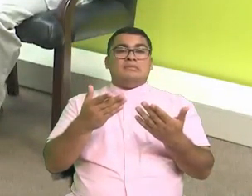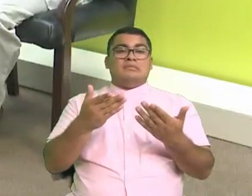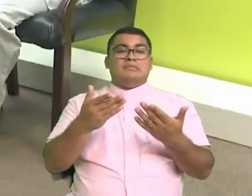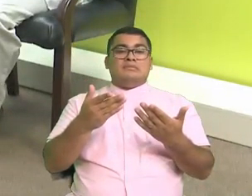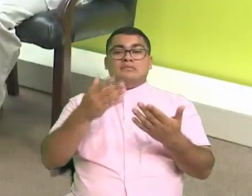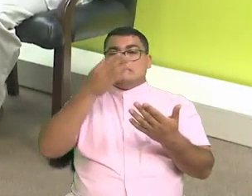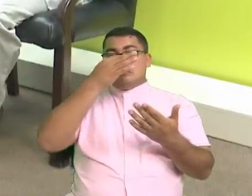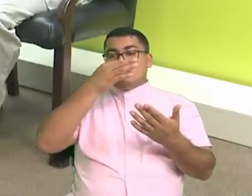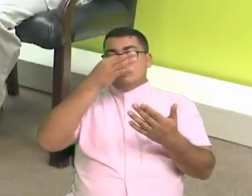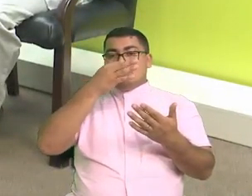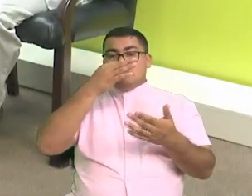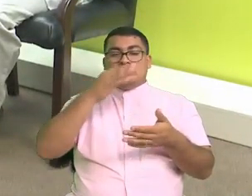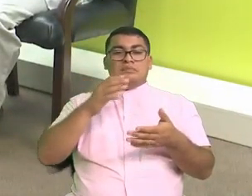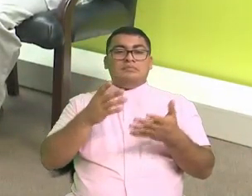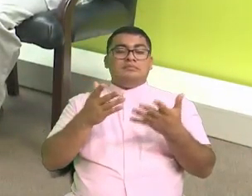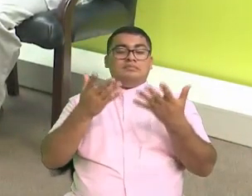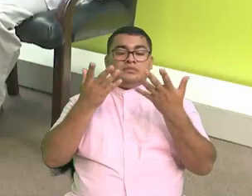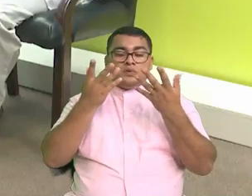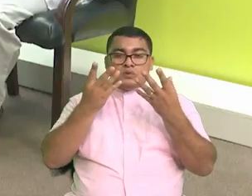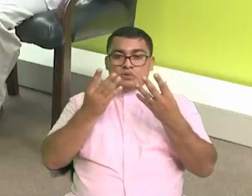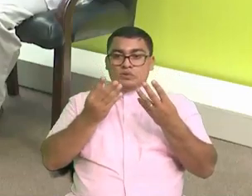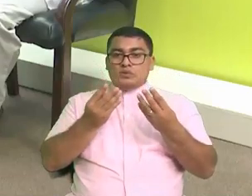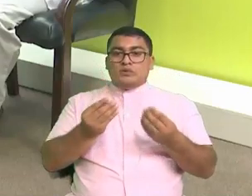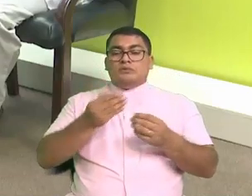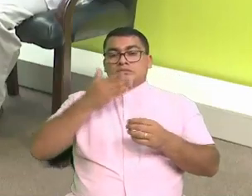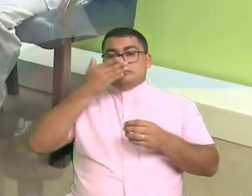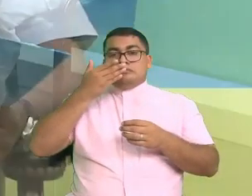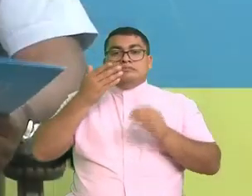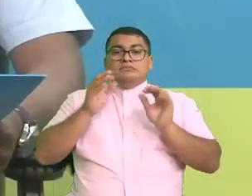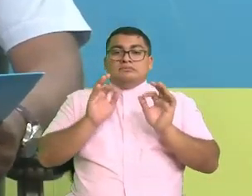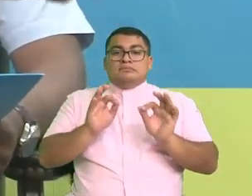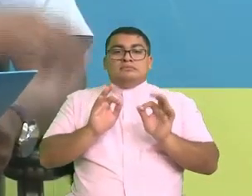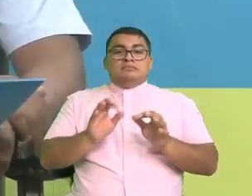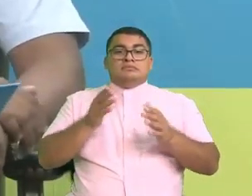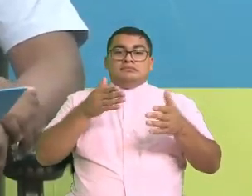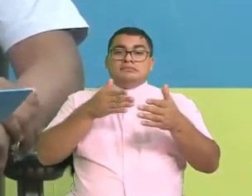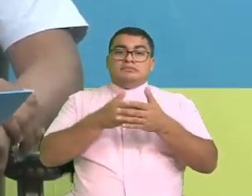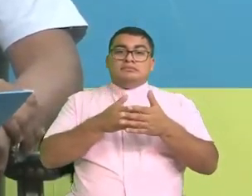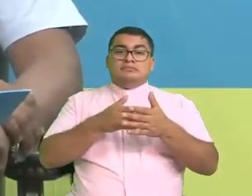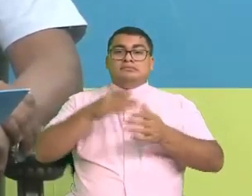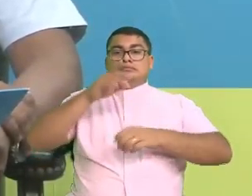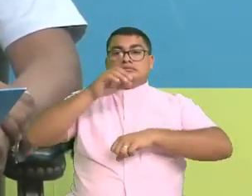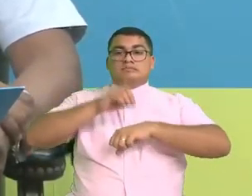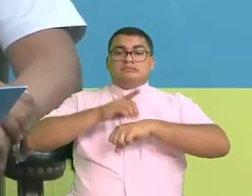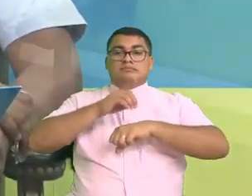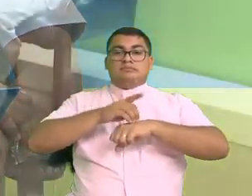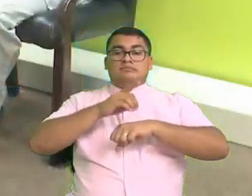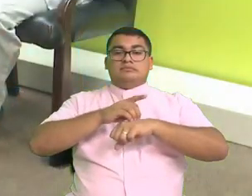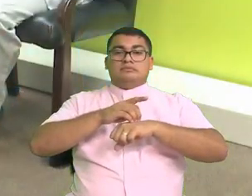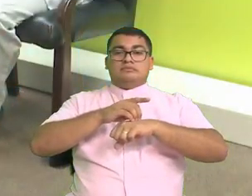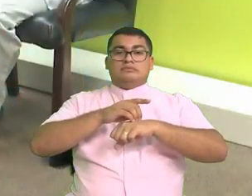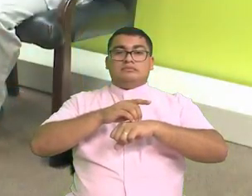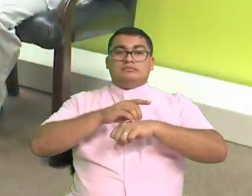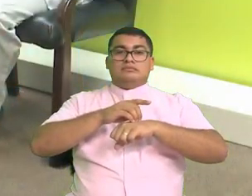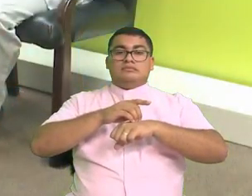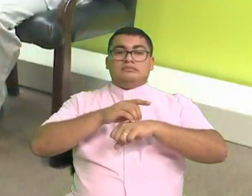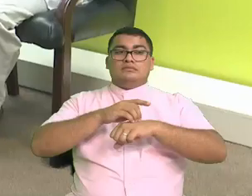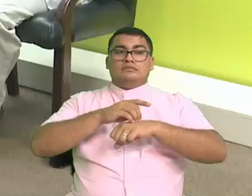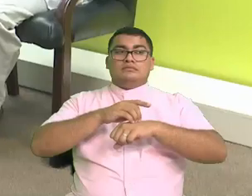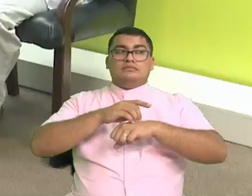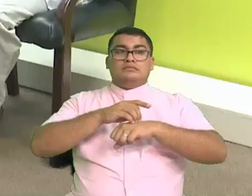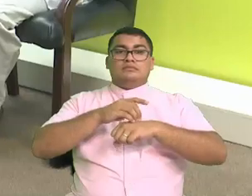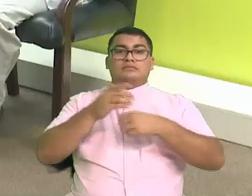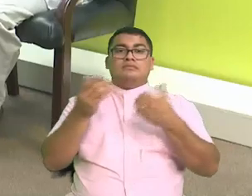es la mucosa respiratoria. Vamos a hacer una pausa, doctor Omskin.